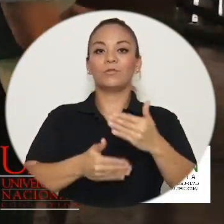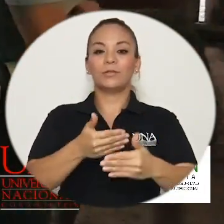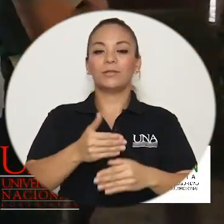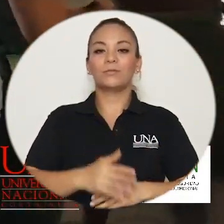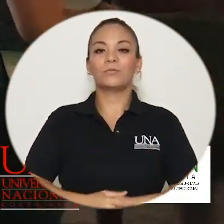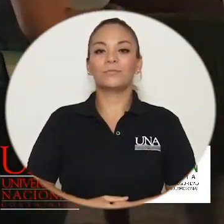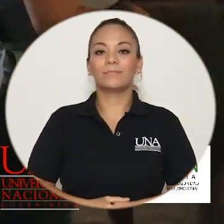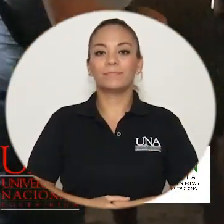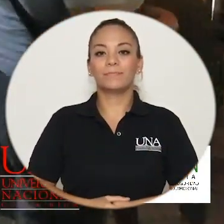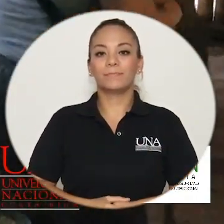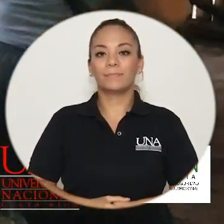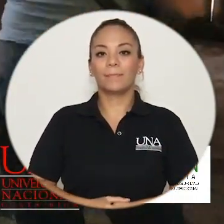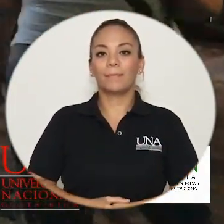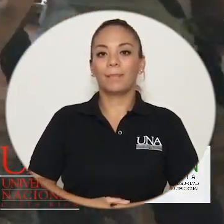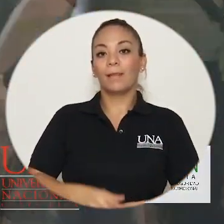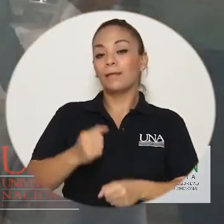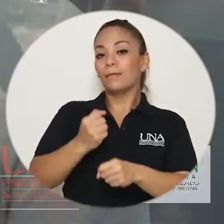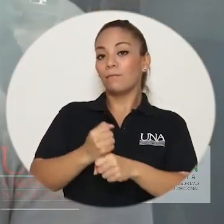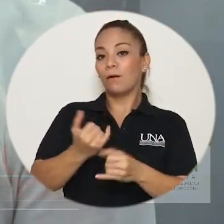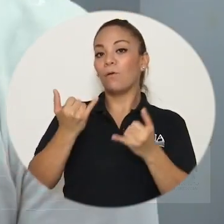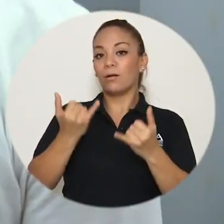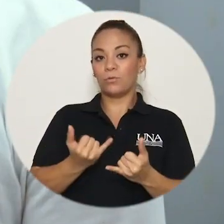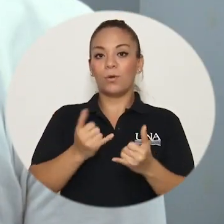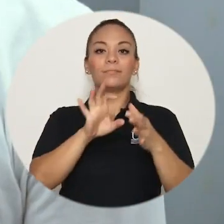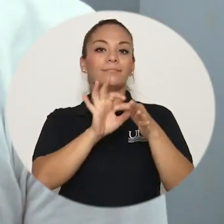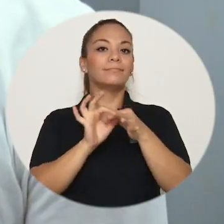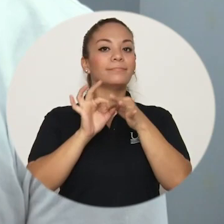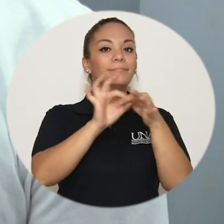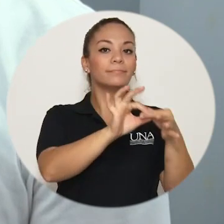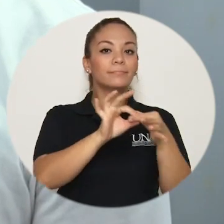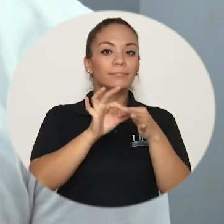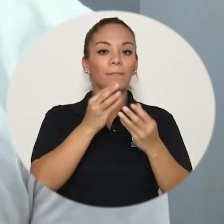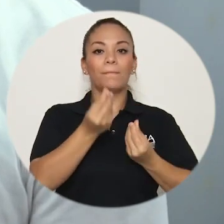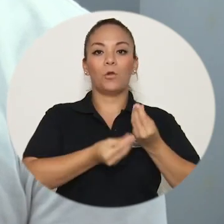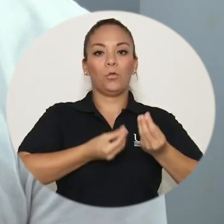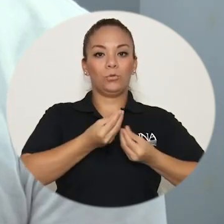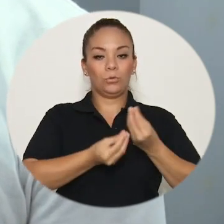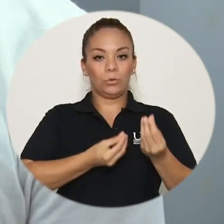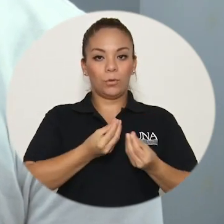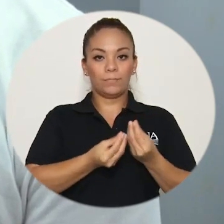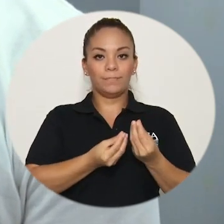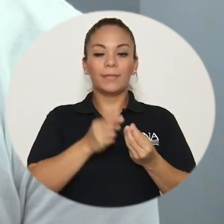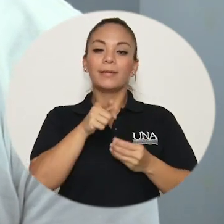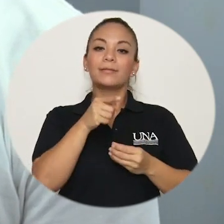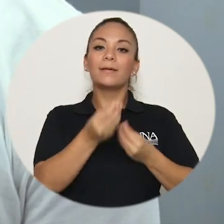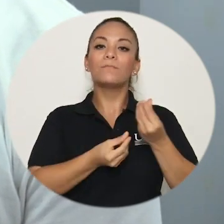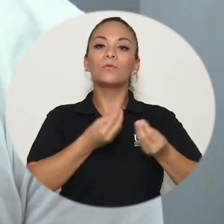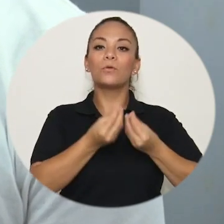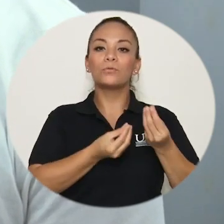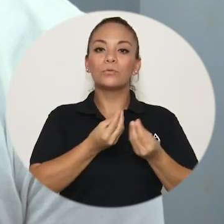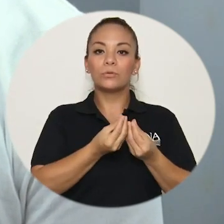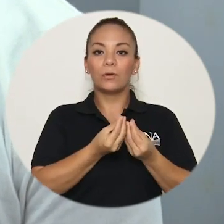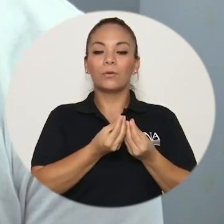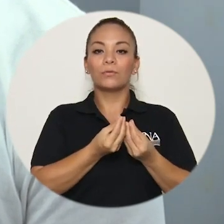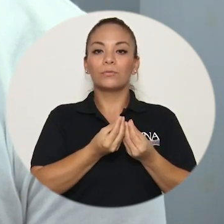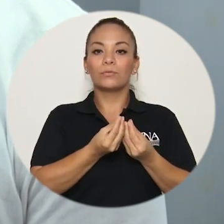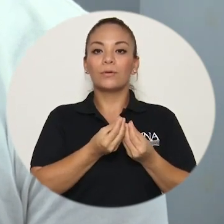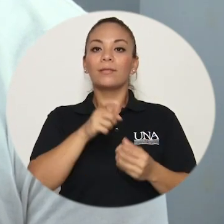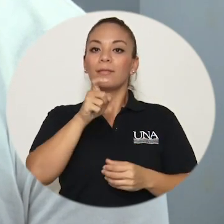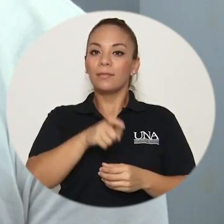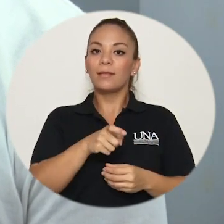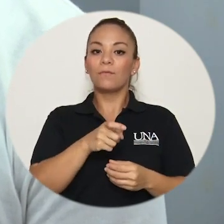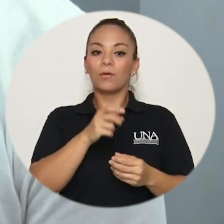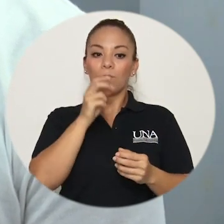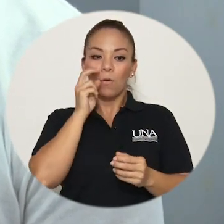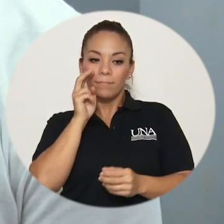procesos. El trabajo actual está muy relacionado con lo que es la producción. esta producción tiene